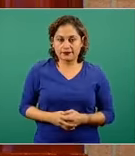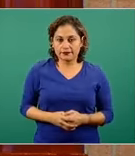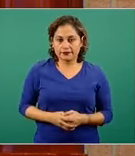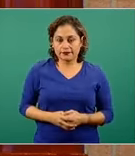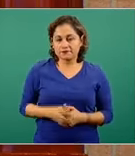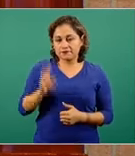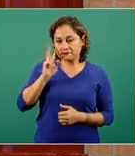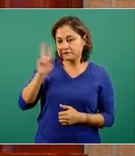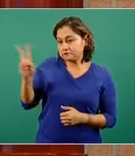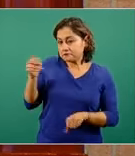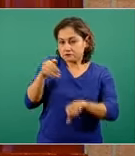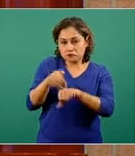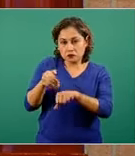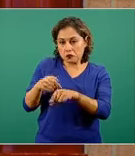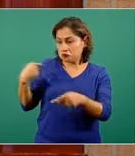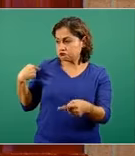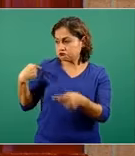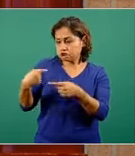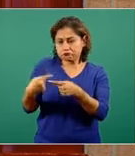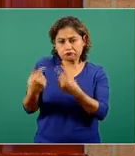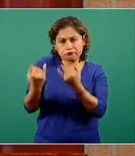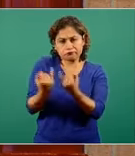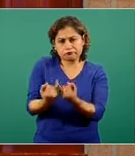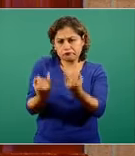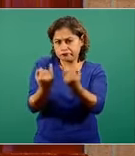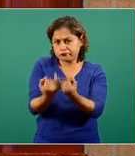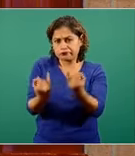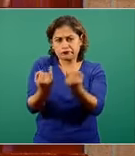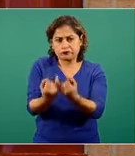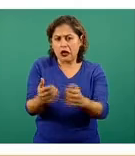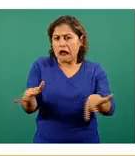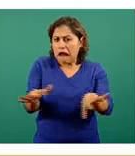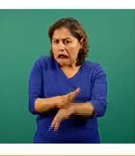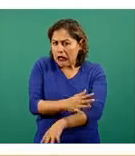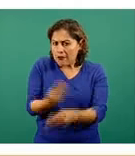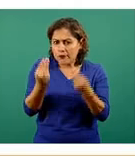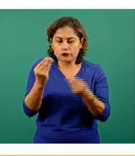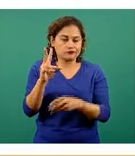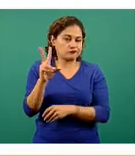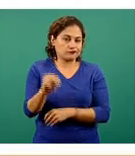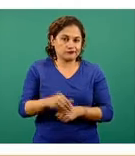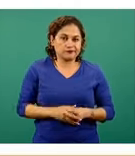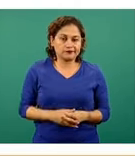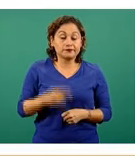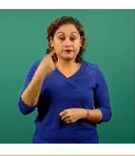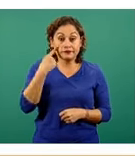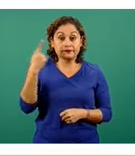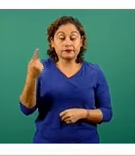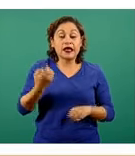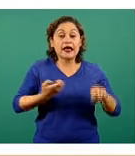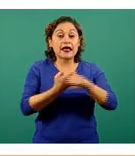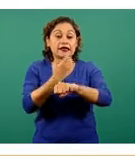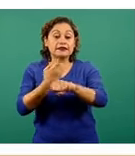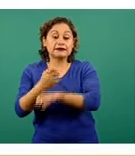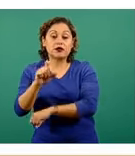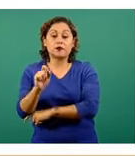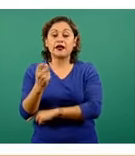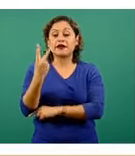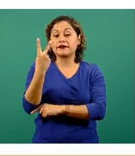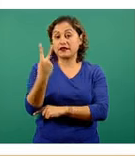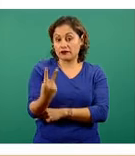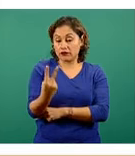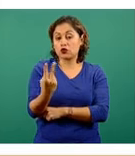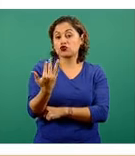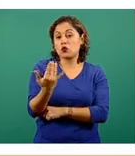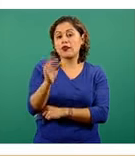los números no han variado, se han mantenido estables durante toda la semana, teniendo 22 entidades que tienen menos del